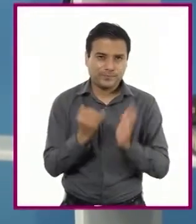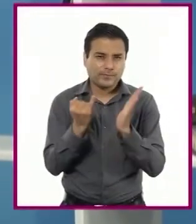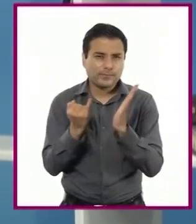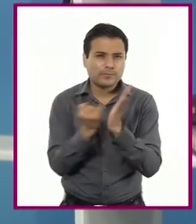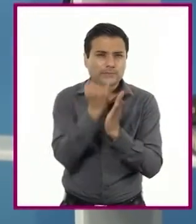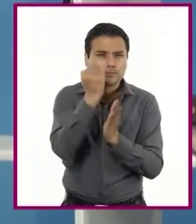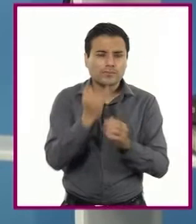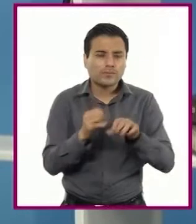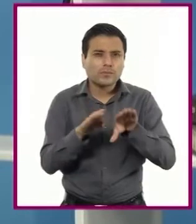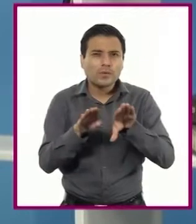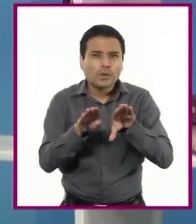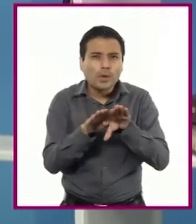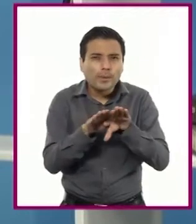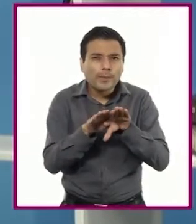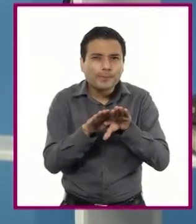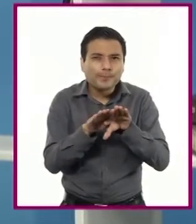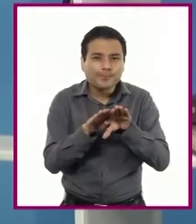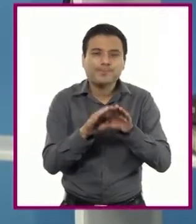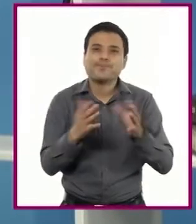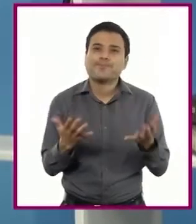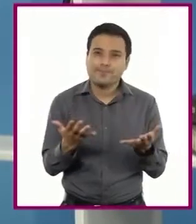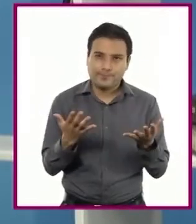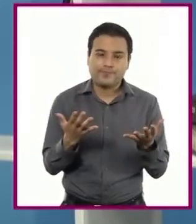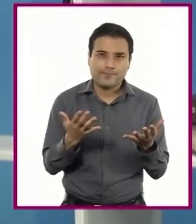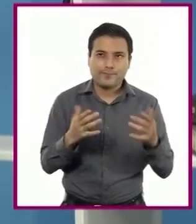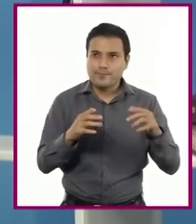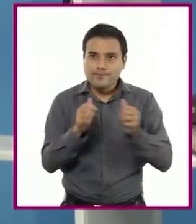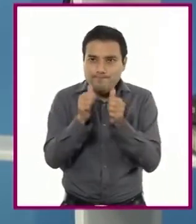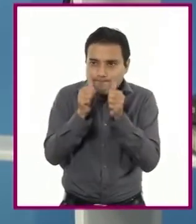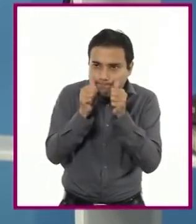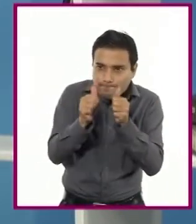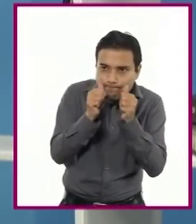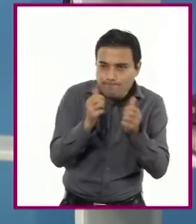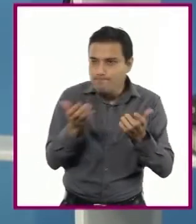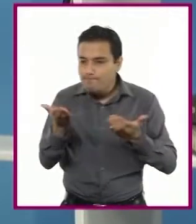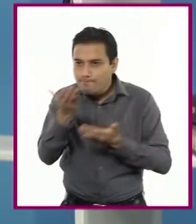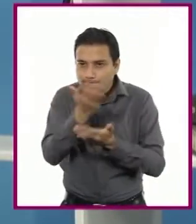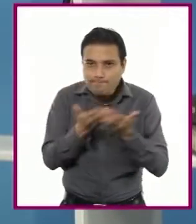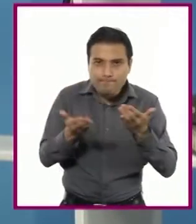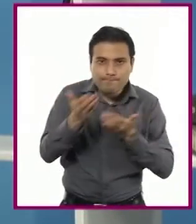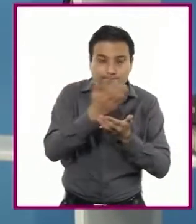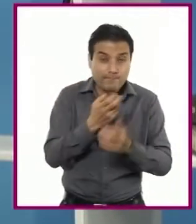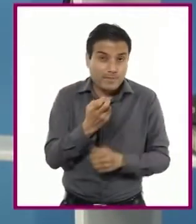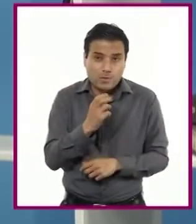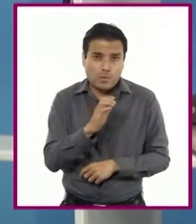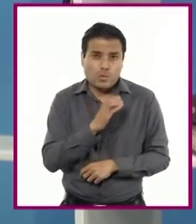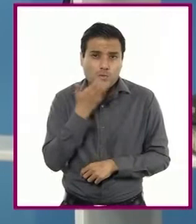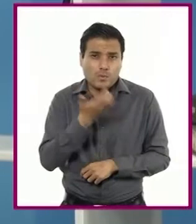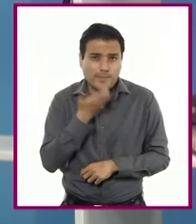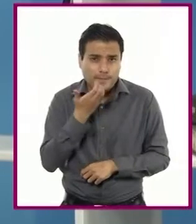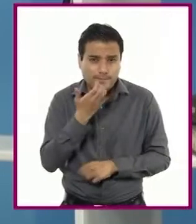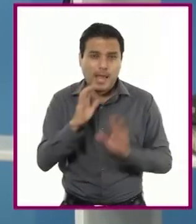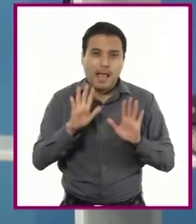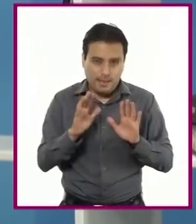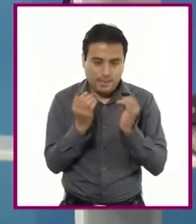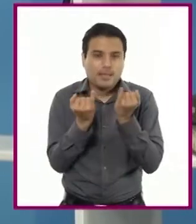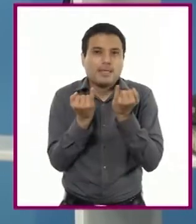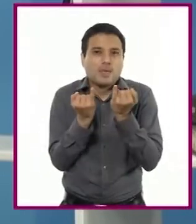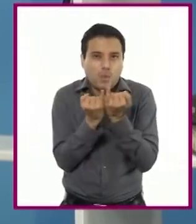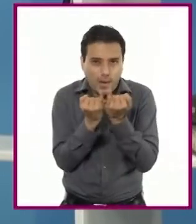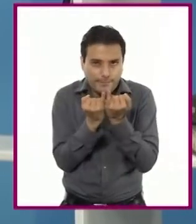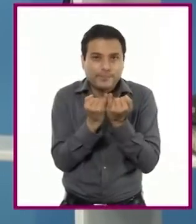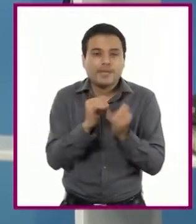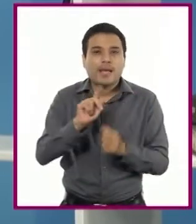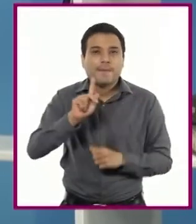es tomada al escuchar a todas sus partes. Así funciona la Corte Penal Internacional y a